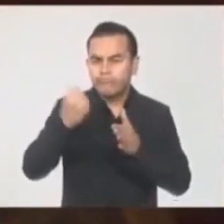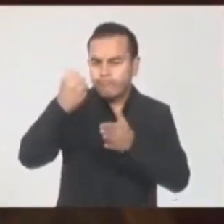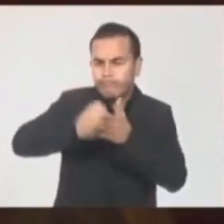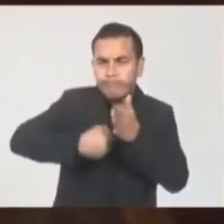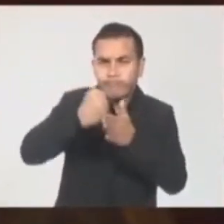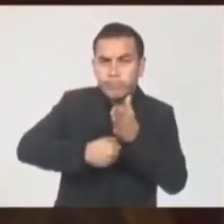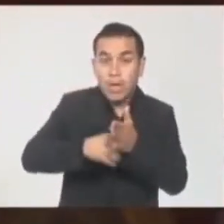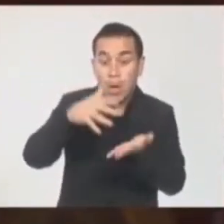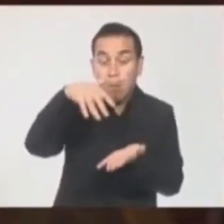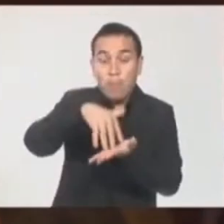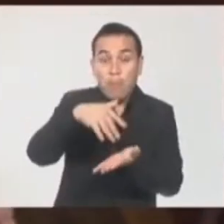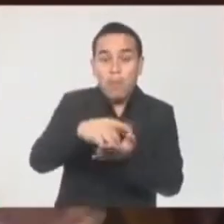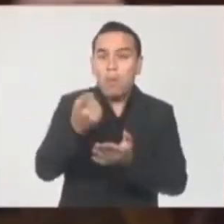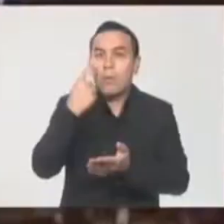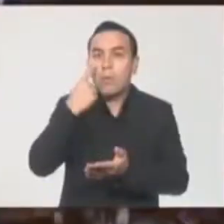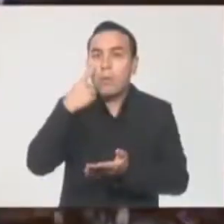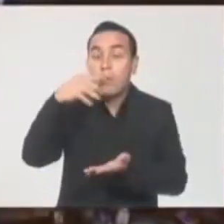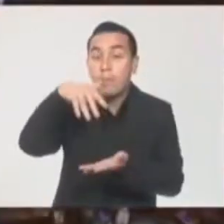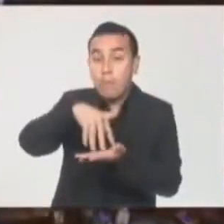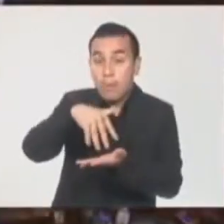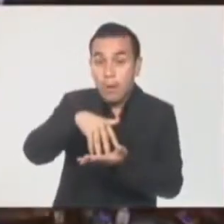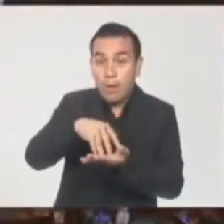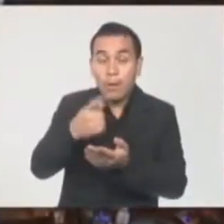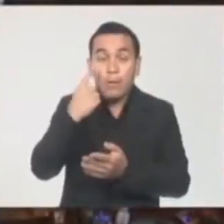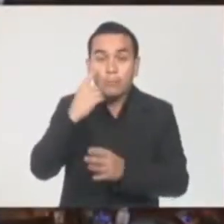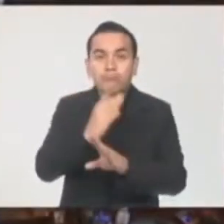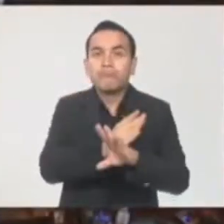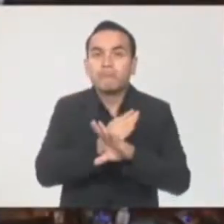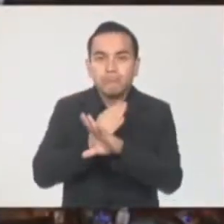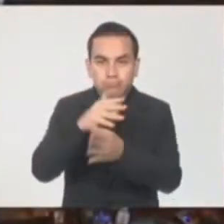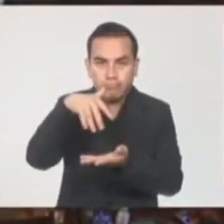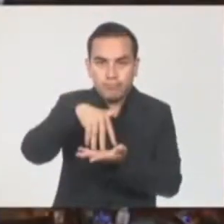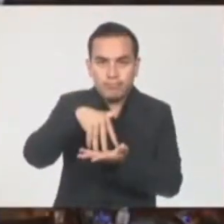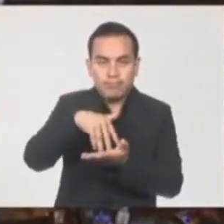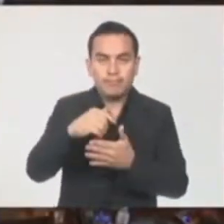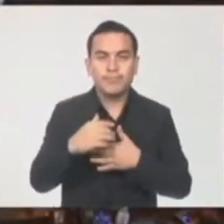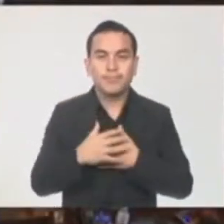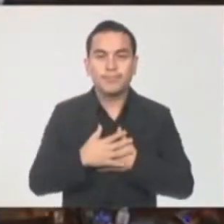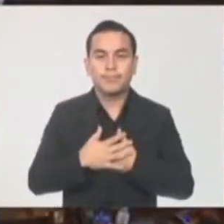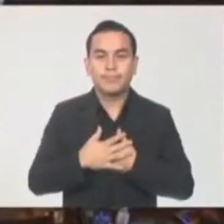defiende al pueblo. El pueblo cuida al pueblo.